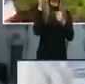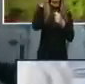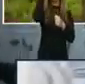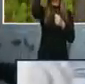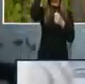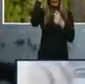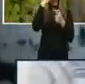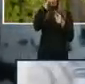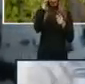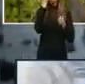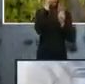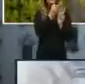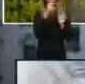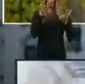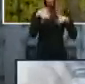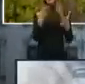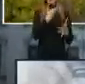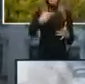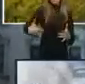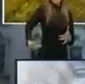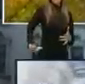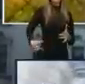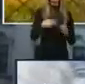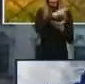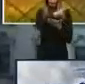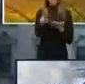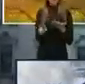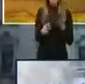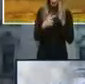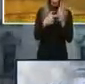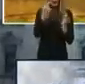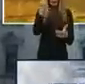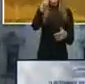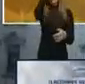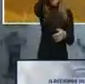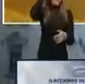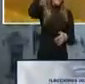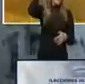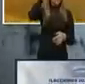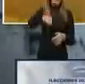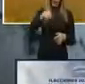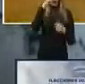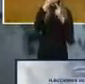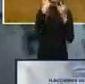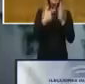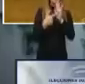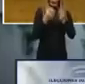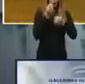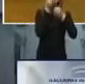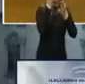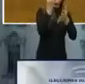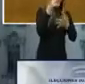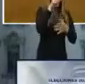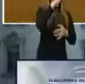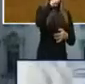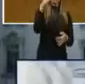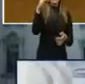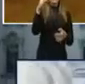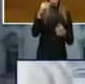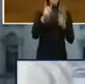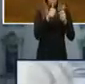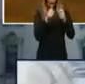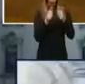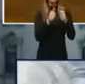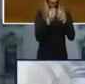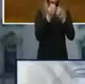el presidente de la República, Alejandro Yamatei, hace unos instantes emitía por ahí un tuit, una publicación